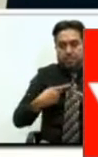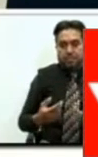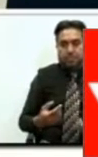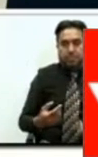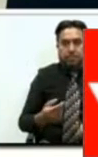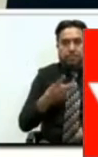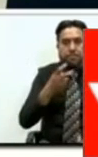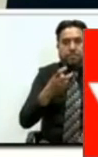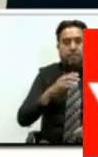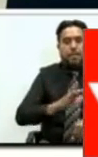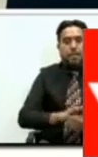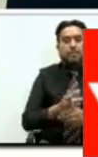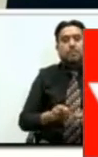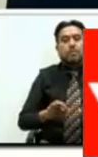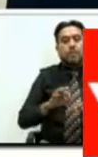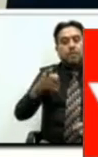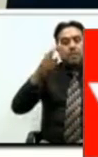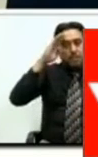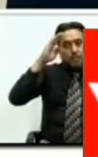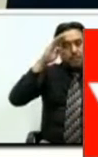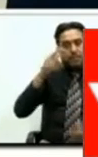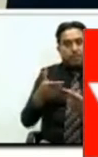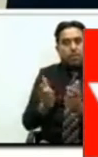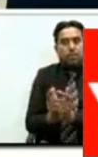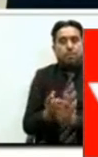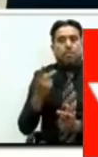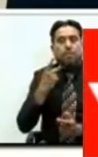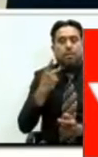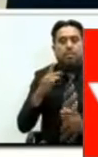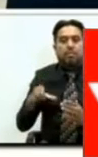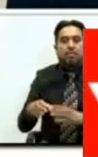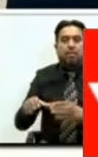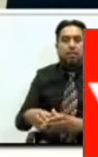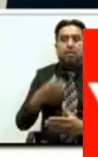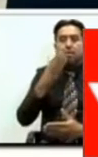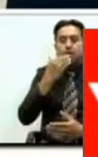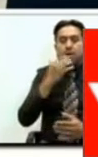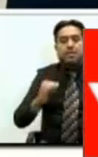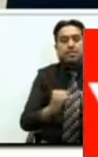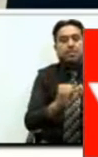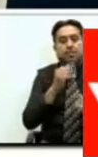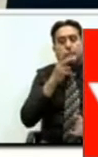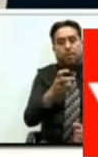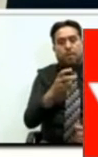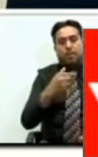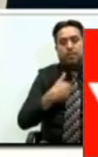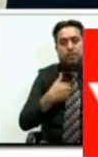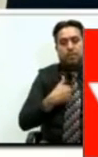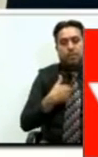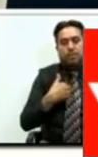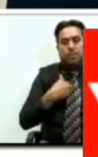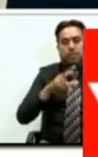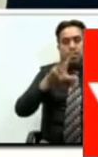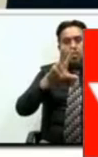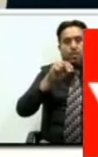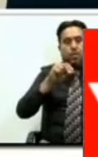se ha privilegiado la parte partidista y no la parte institucional y es por esa razón por la